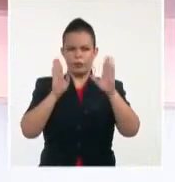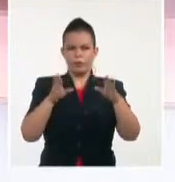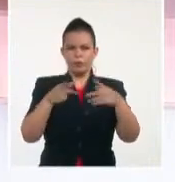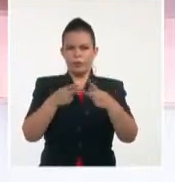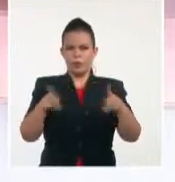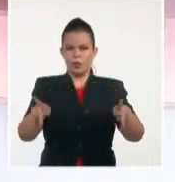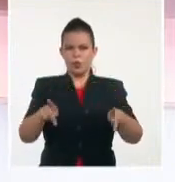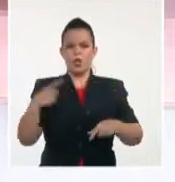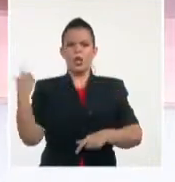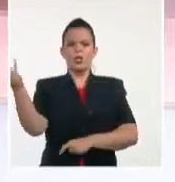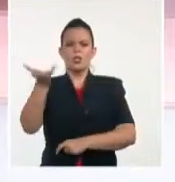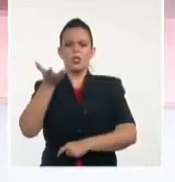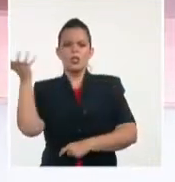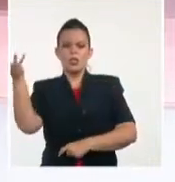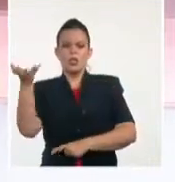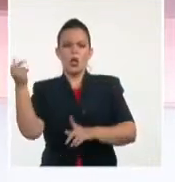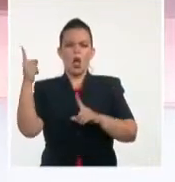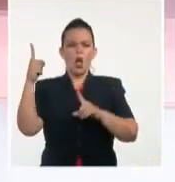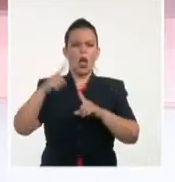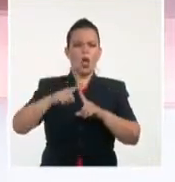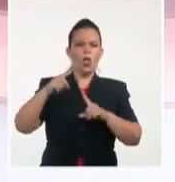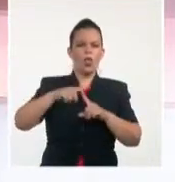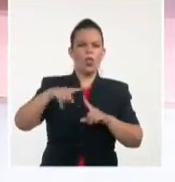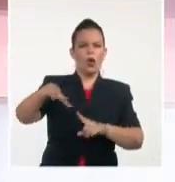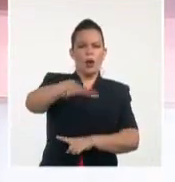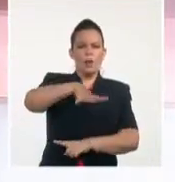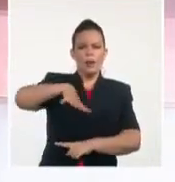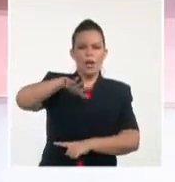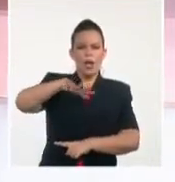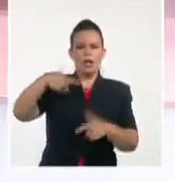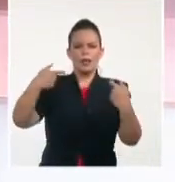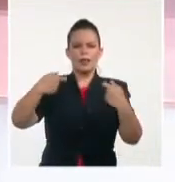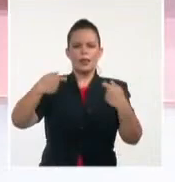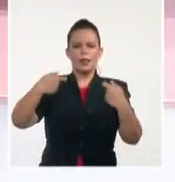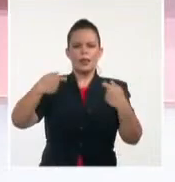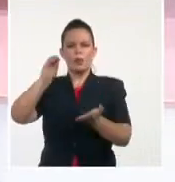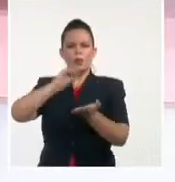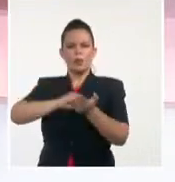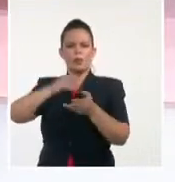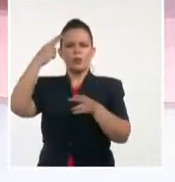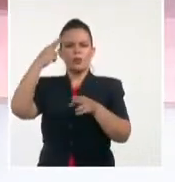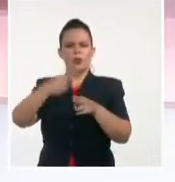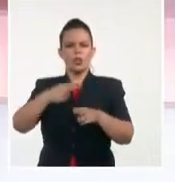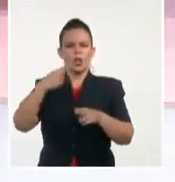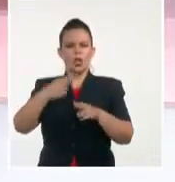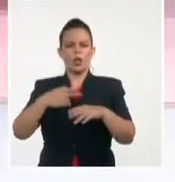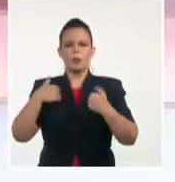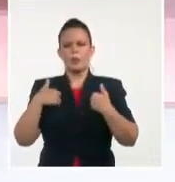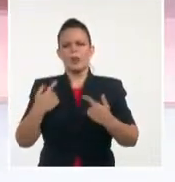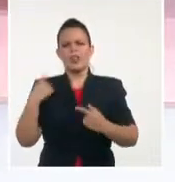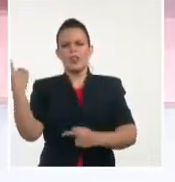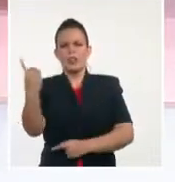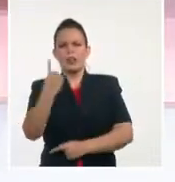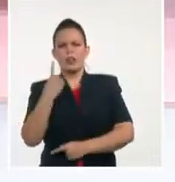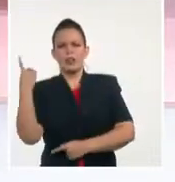zona, decidió poner el nombre de ciclón tropical potencial a todo aquel